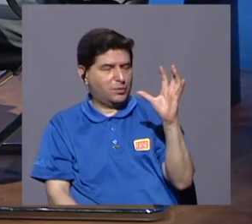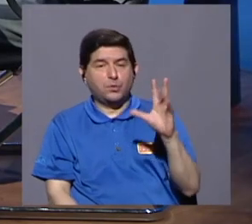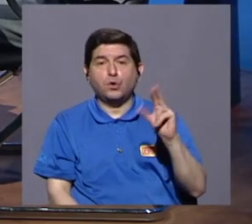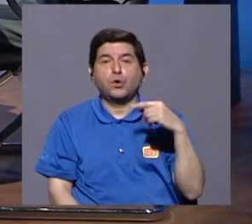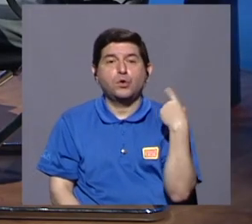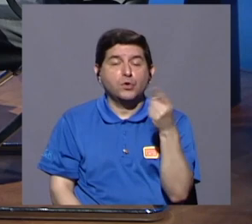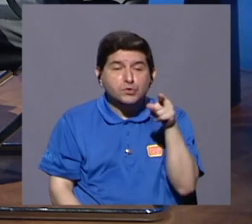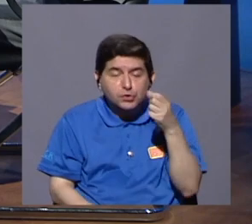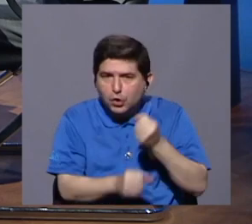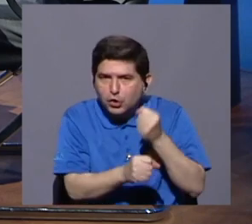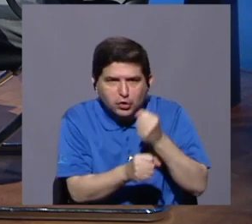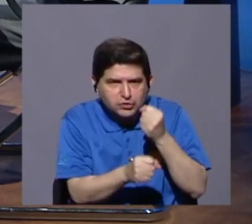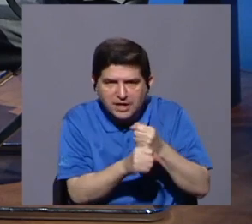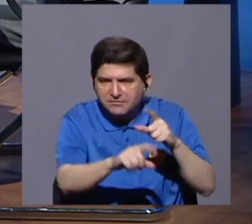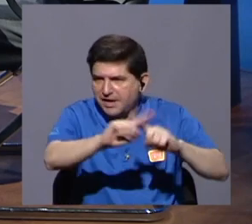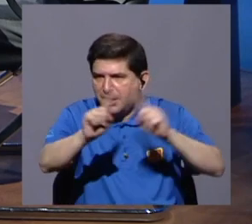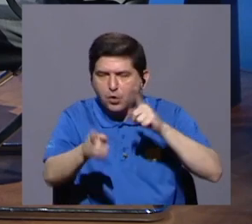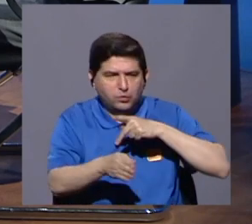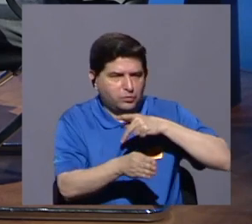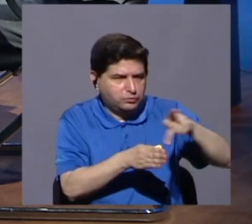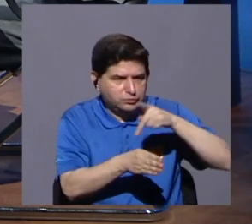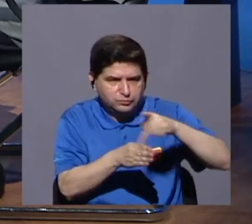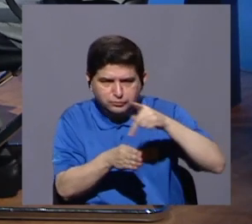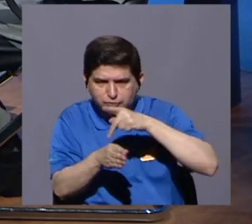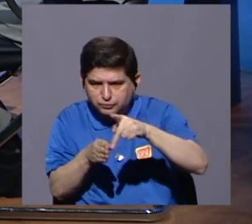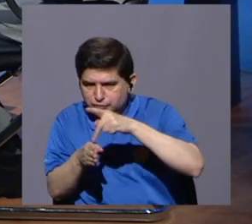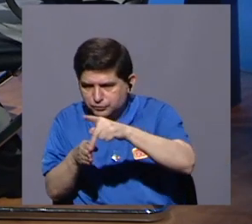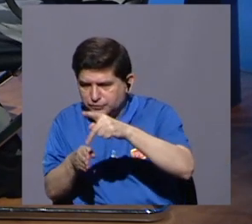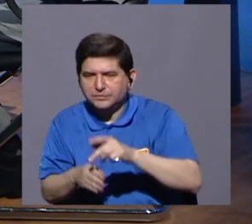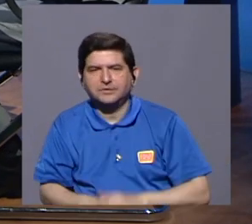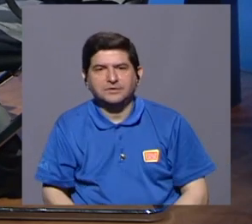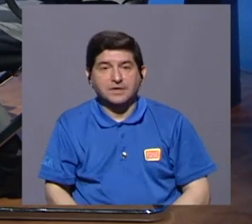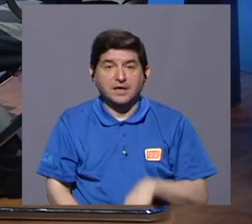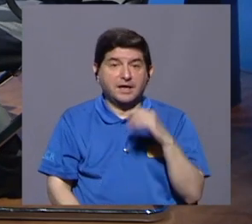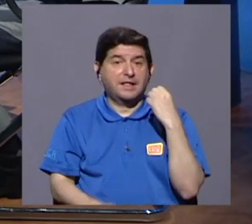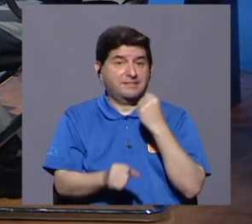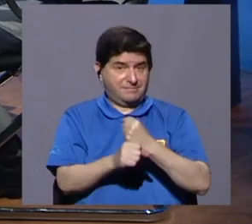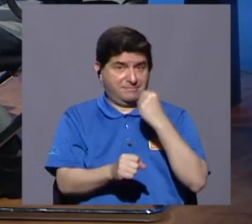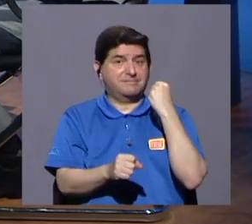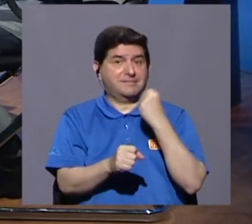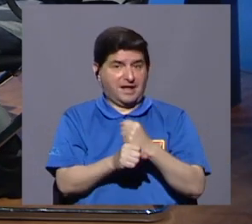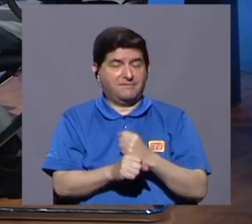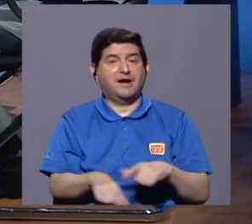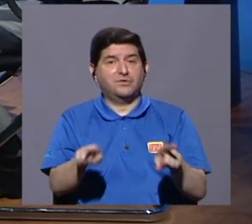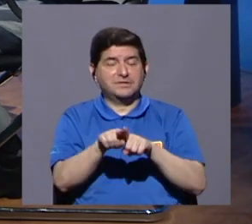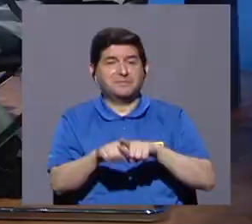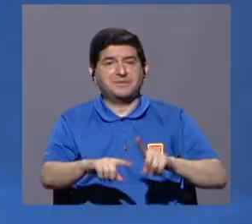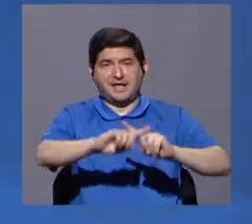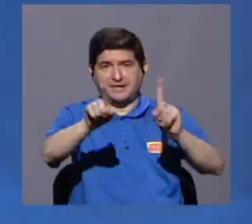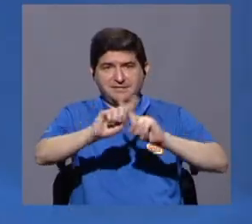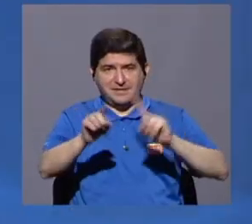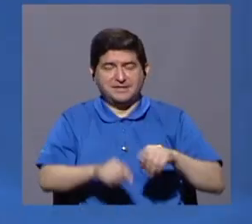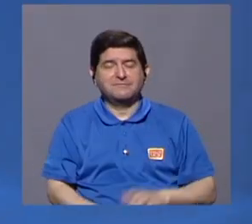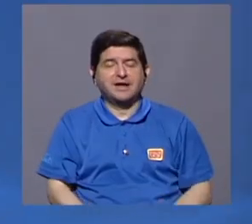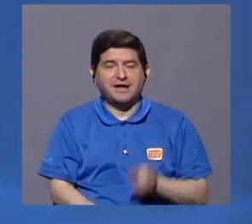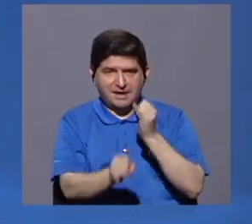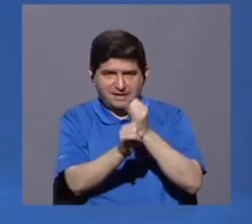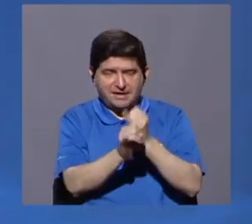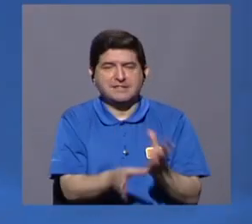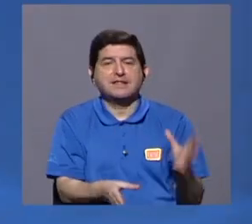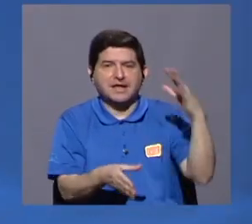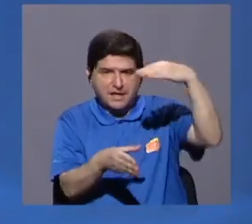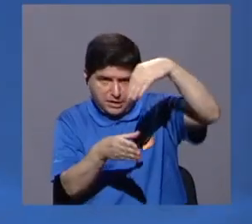en ese trabajo interdisciplinario que además es un trabajo interinstitucional porque está